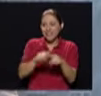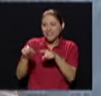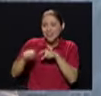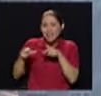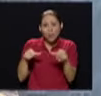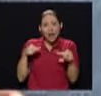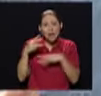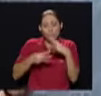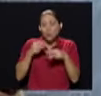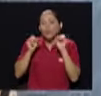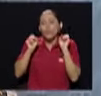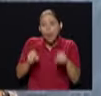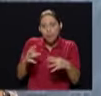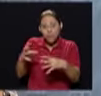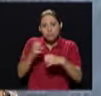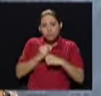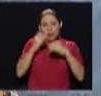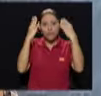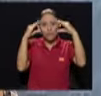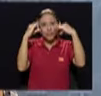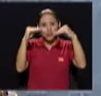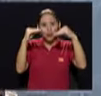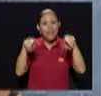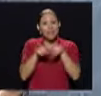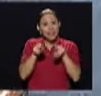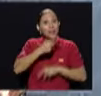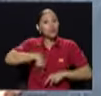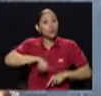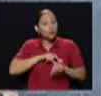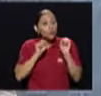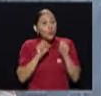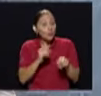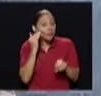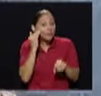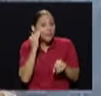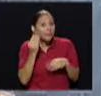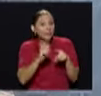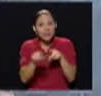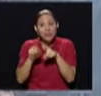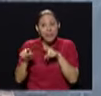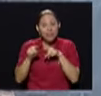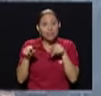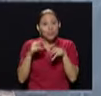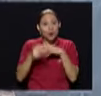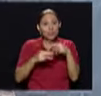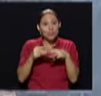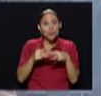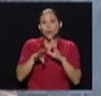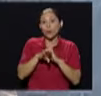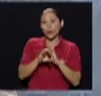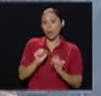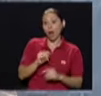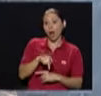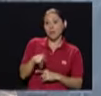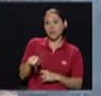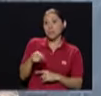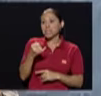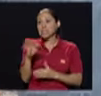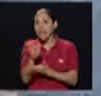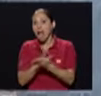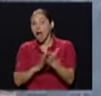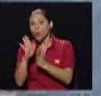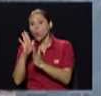servidor inclusive para localizar sismos en otras partes del mundo. Ahora tenemos aplicaciones de nuestras instituciones que se ocurre un sismo en